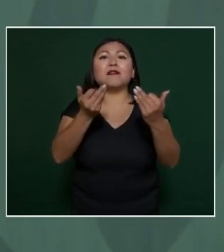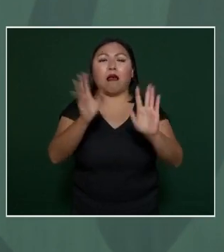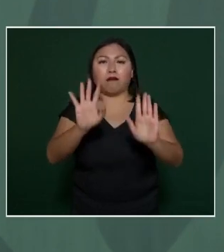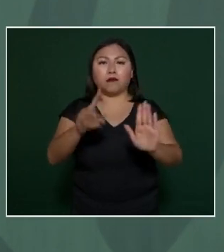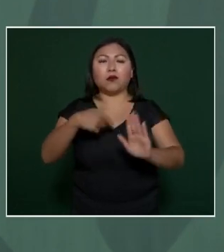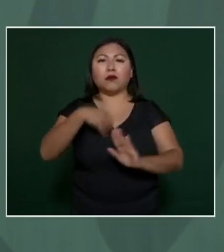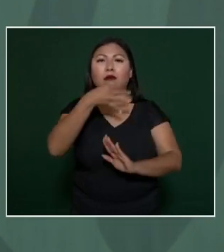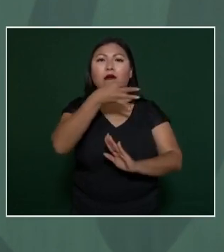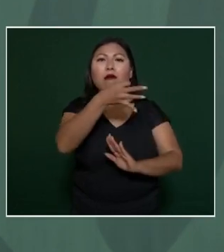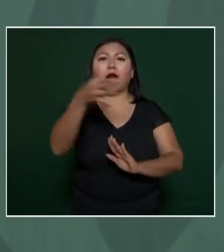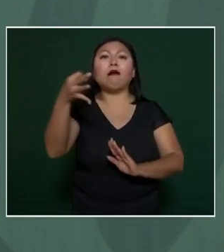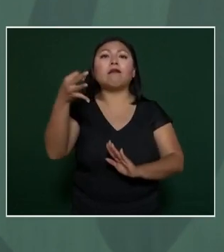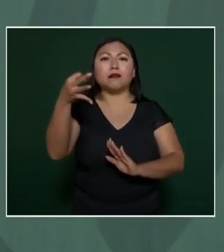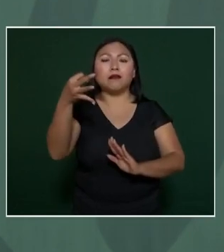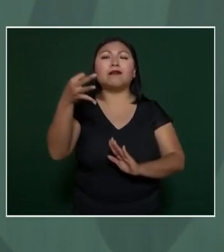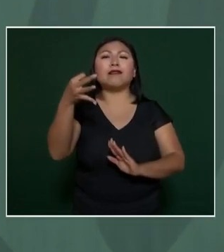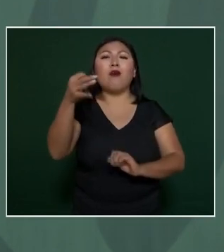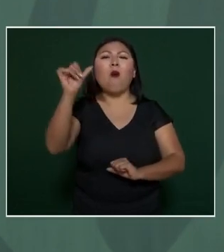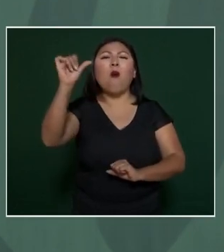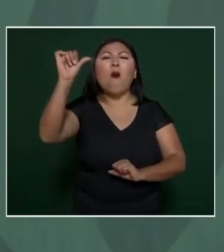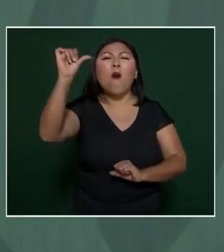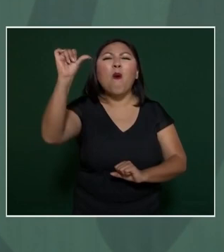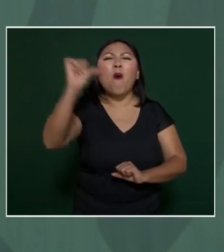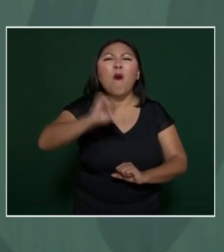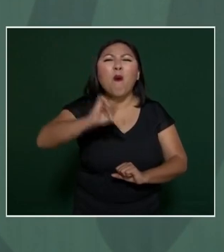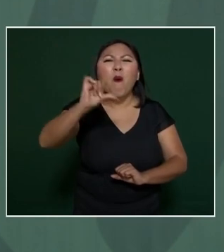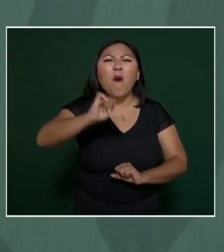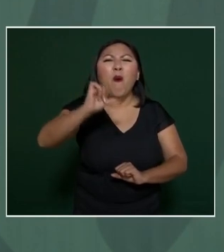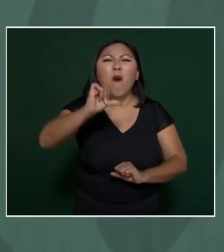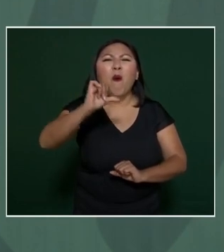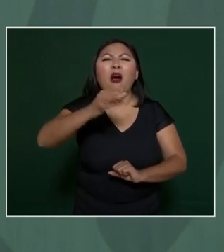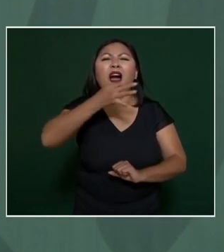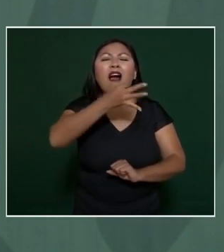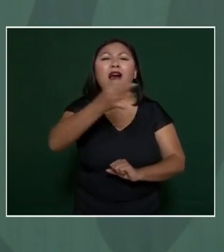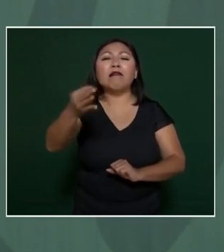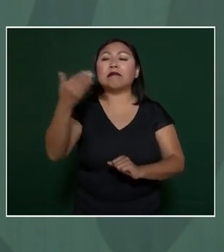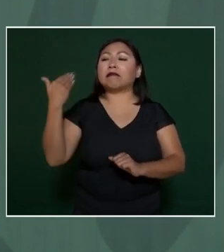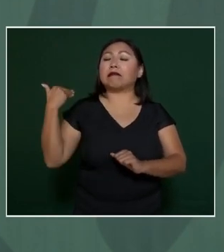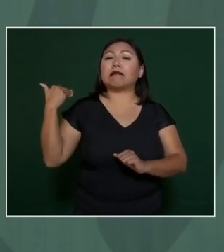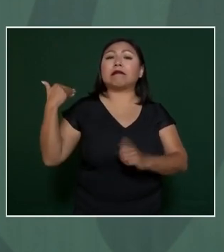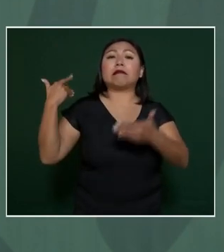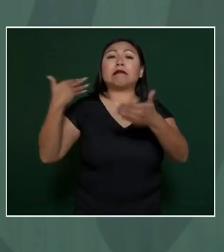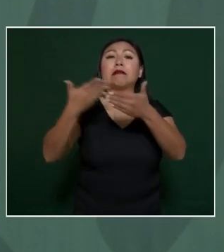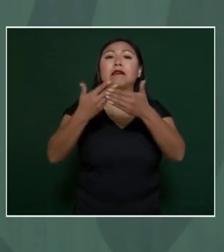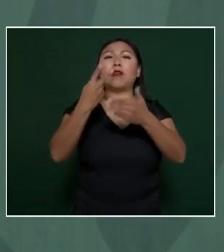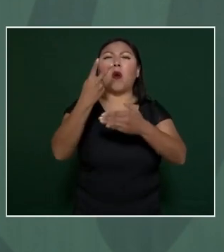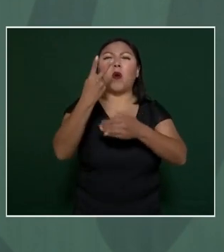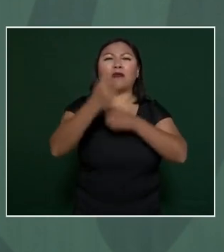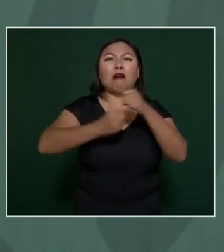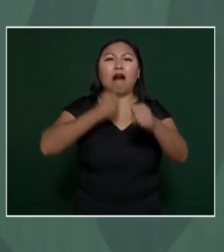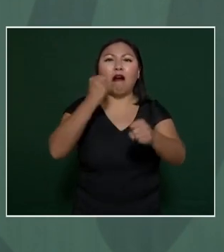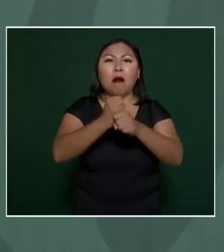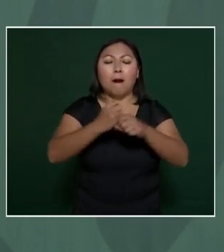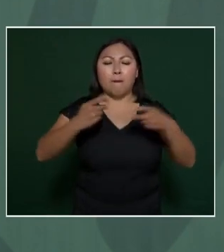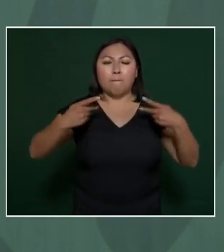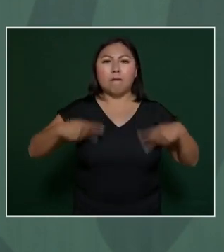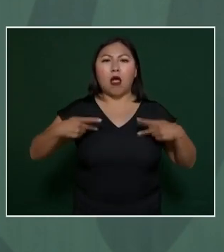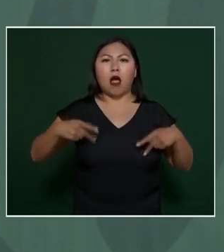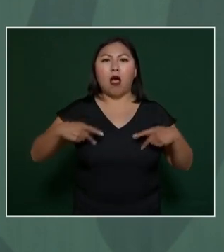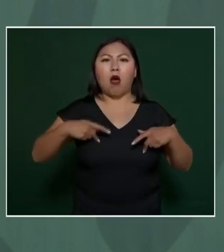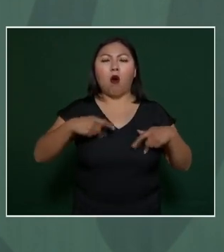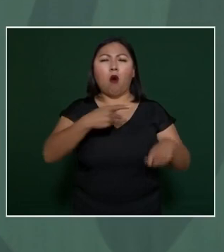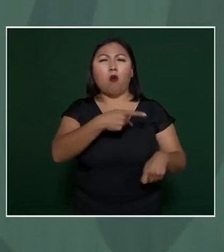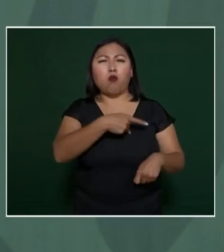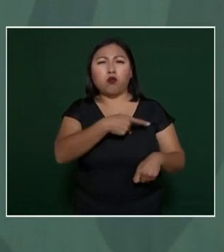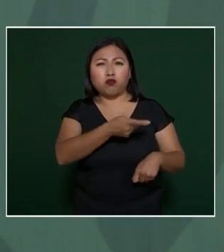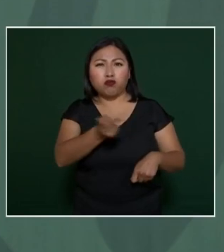orgullo anunciar que en los últimos 2 años el porcentaje de la población en situación de pobreza como ya lo